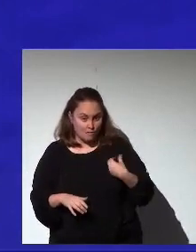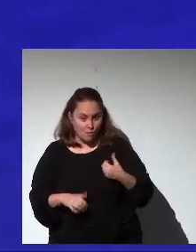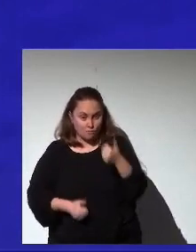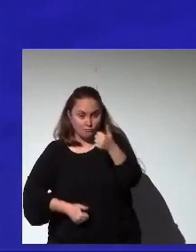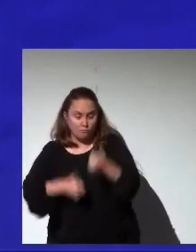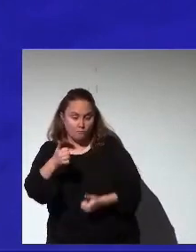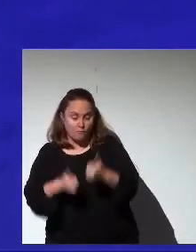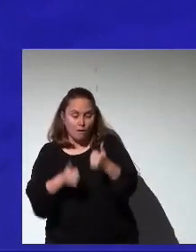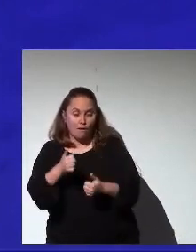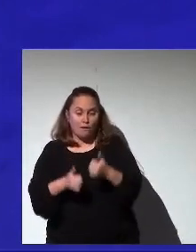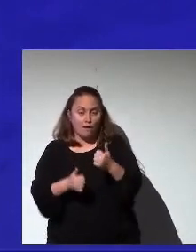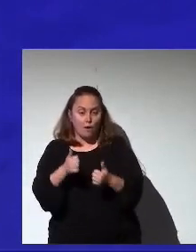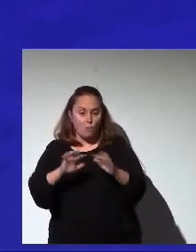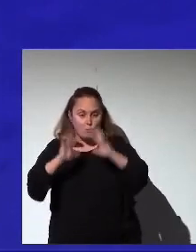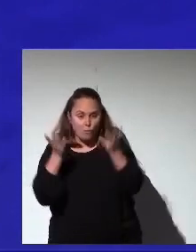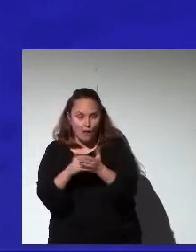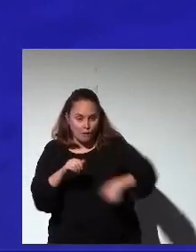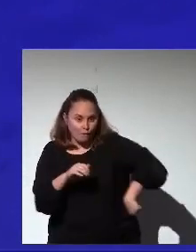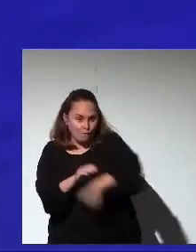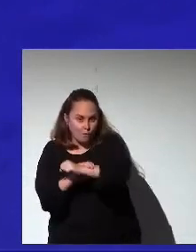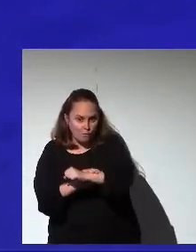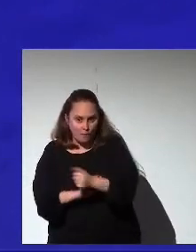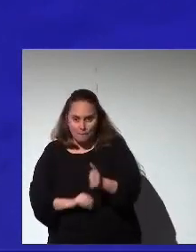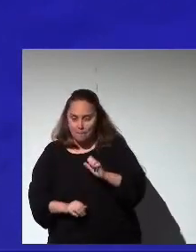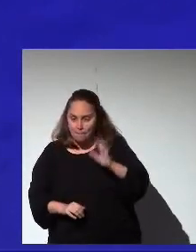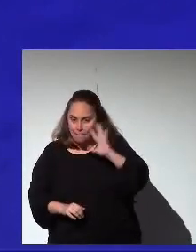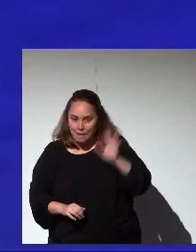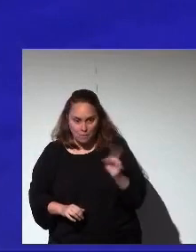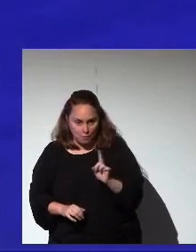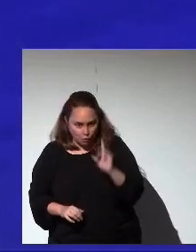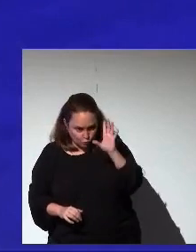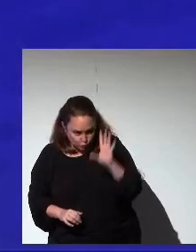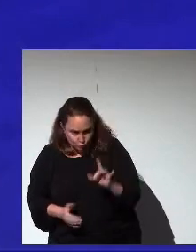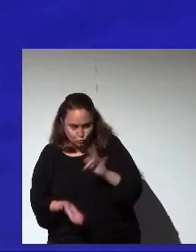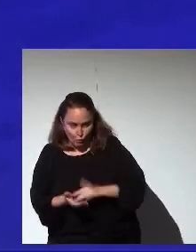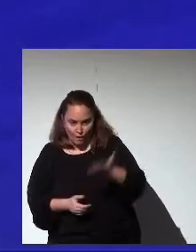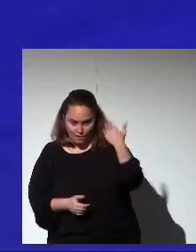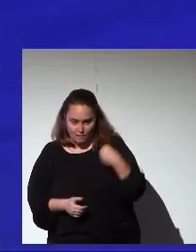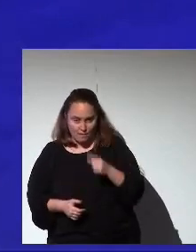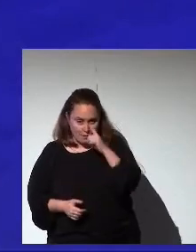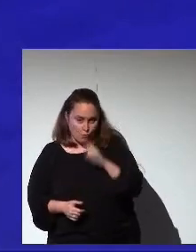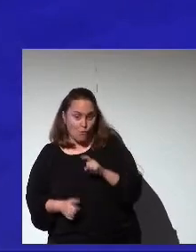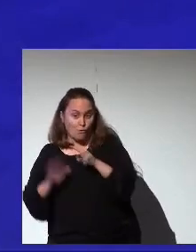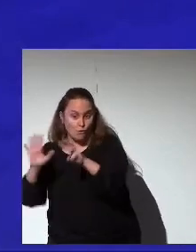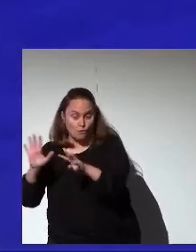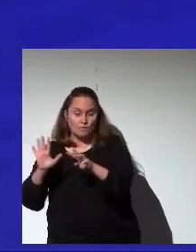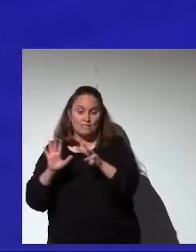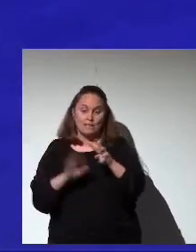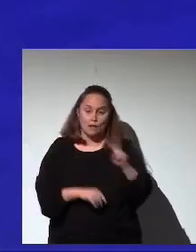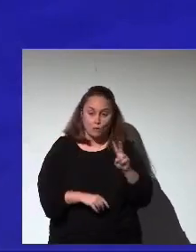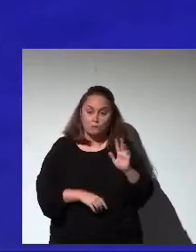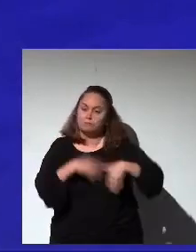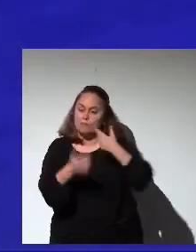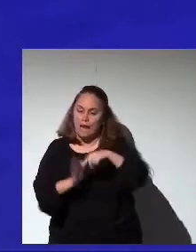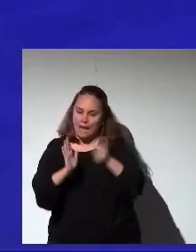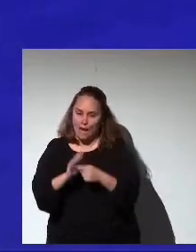poco anecdótica, pero que fue verdad. Luego con la ley del 86 y, por supuesto, actualmente, en 2015, tanto